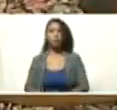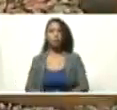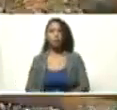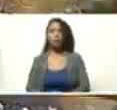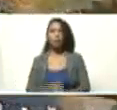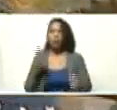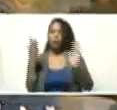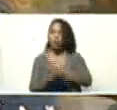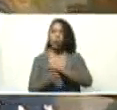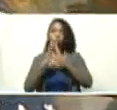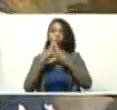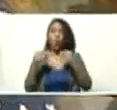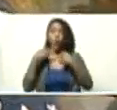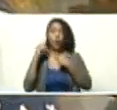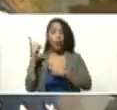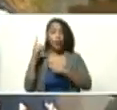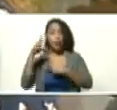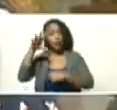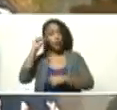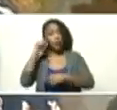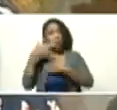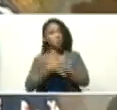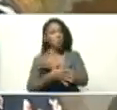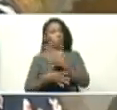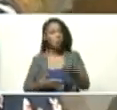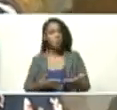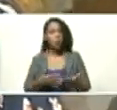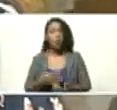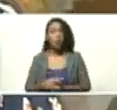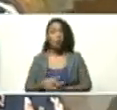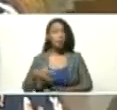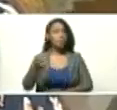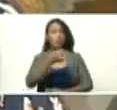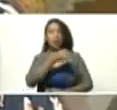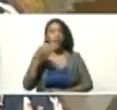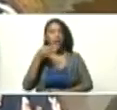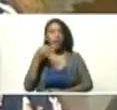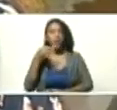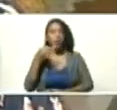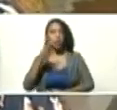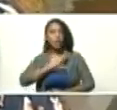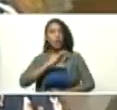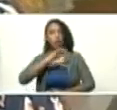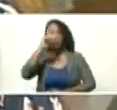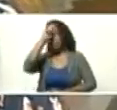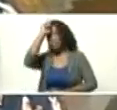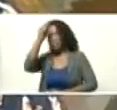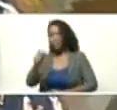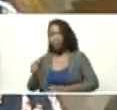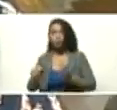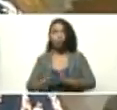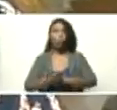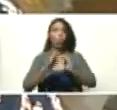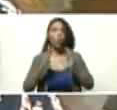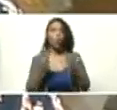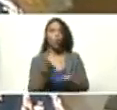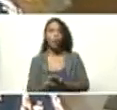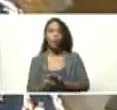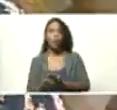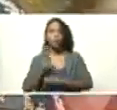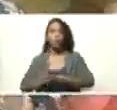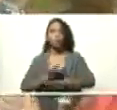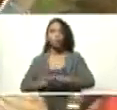sobre todo en el entendido de que es maravilloso tener el reconocimiento mundial por